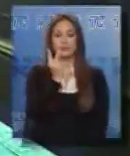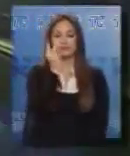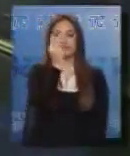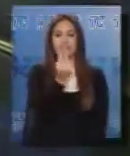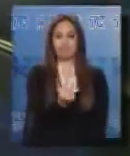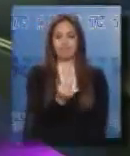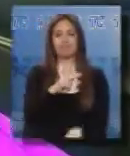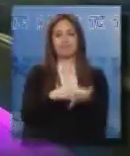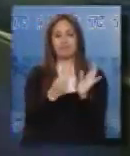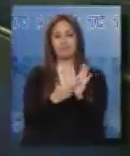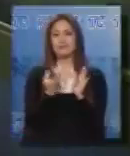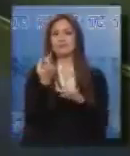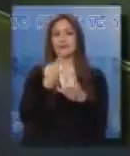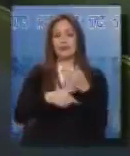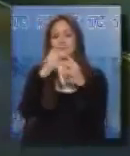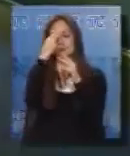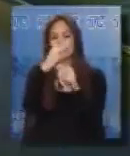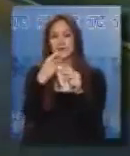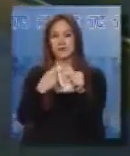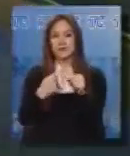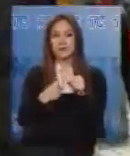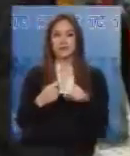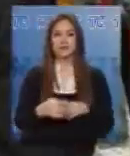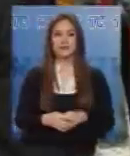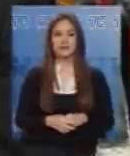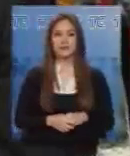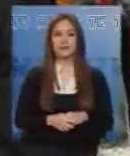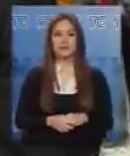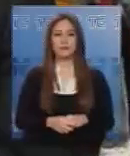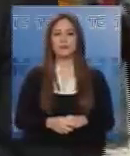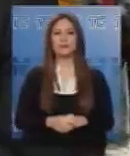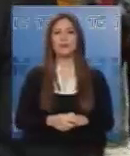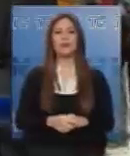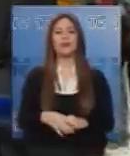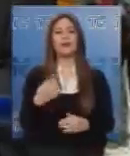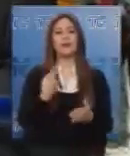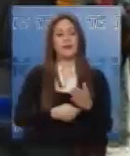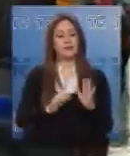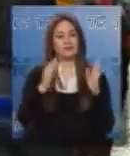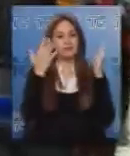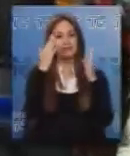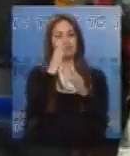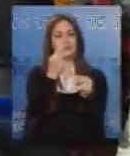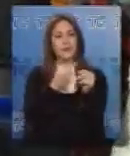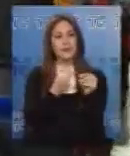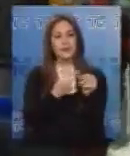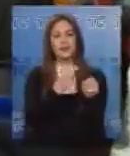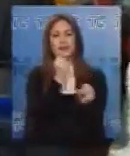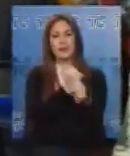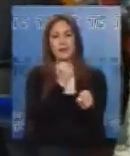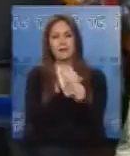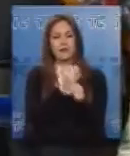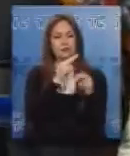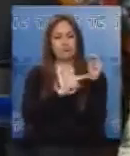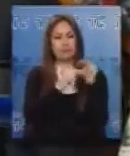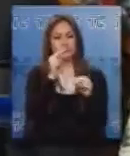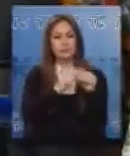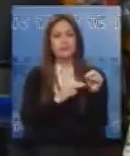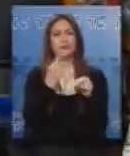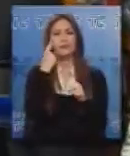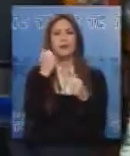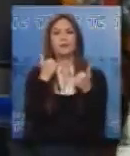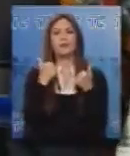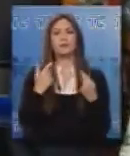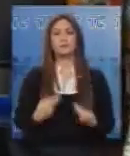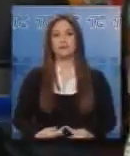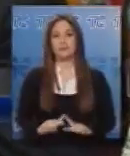de la denominada serenata quiteña. Seguiremos celebrando a la carita de Dios cada día con trabajo, obras, para el buen